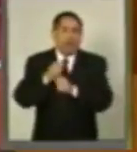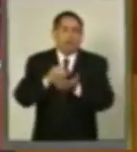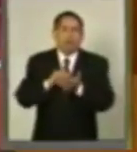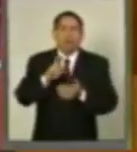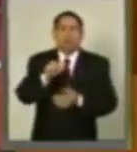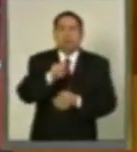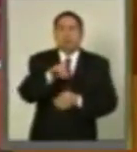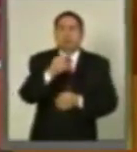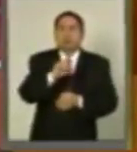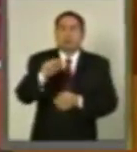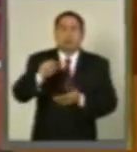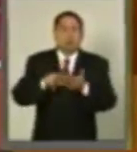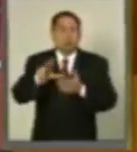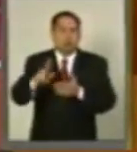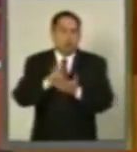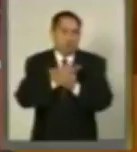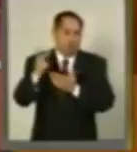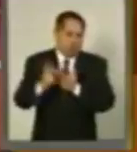2014-2018.